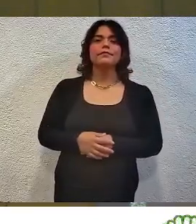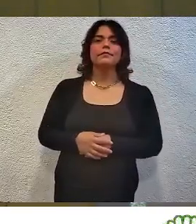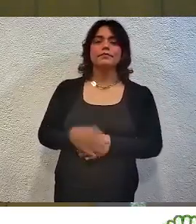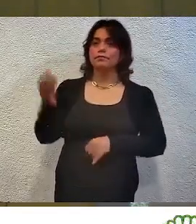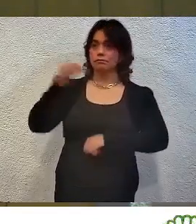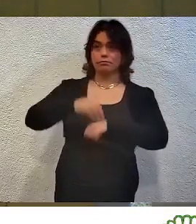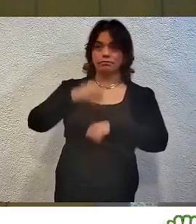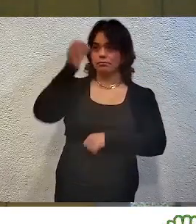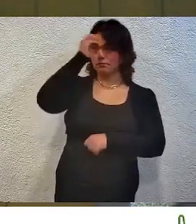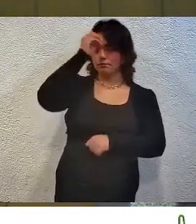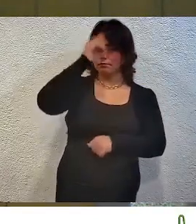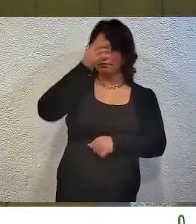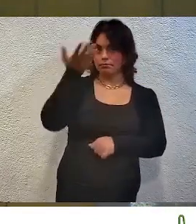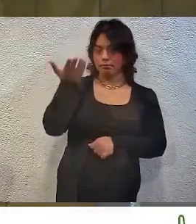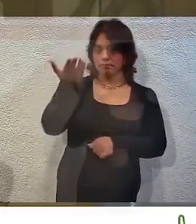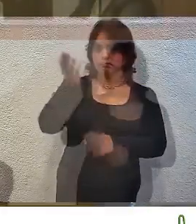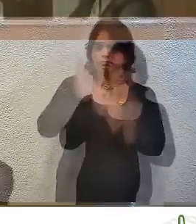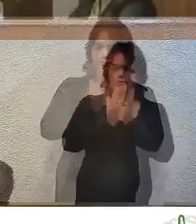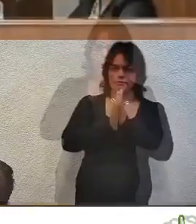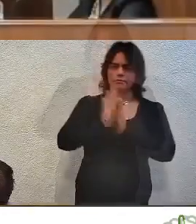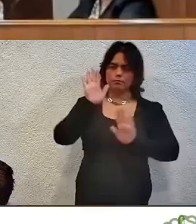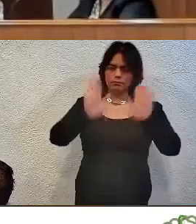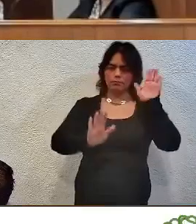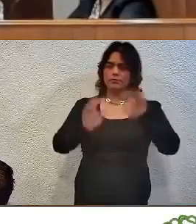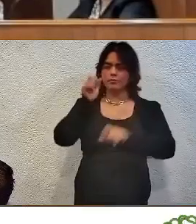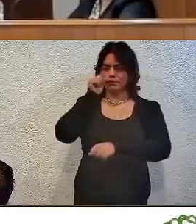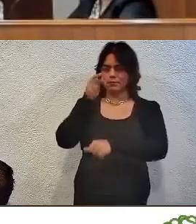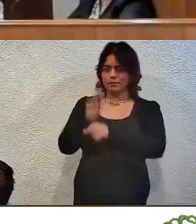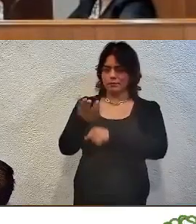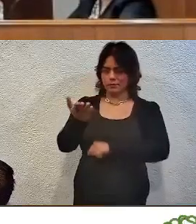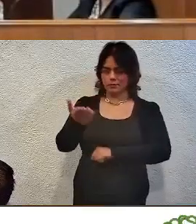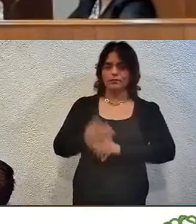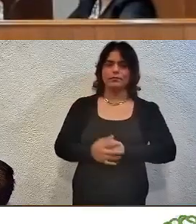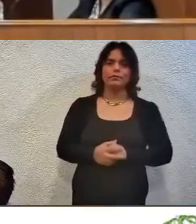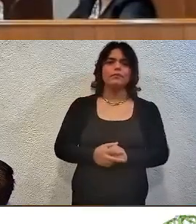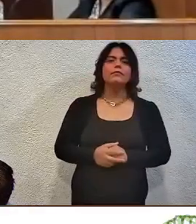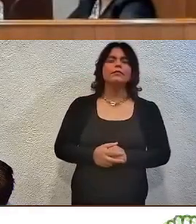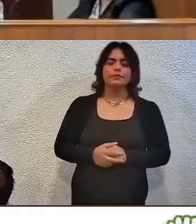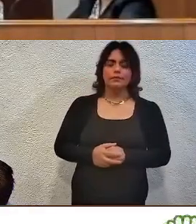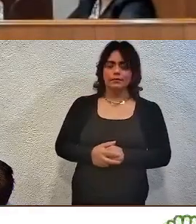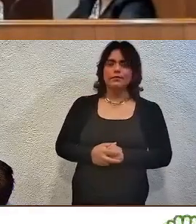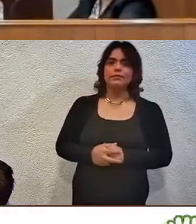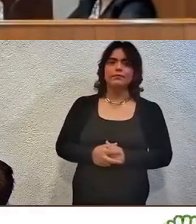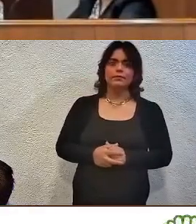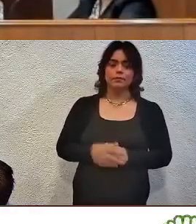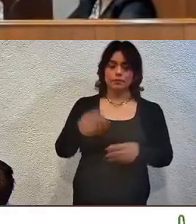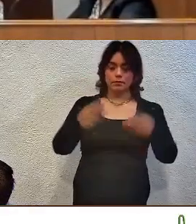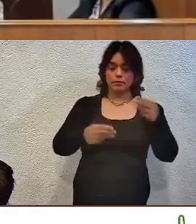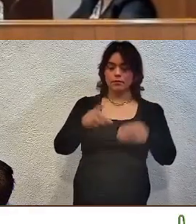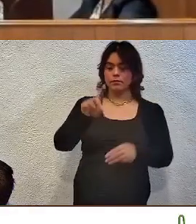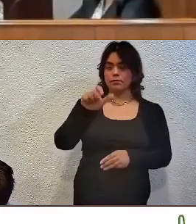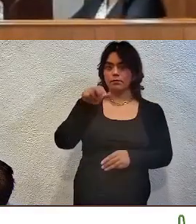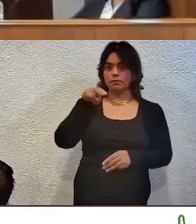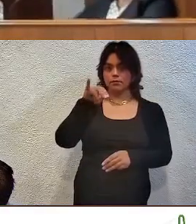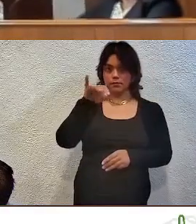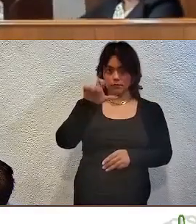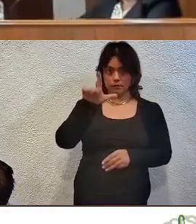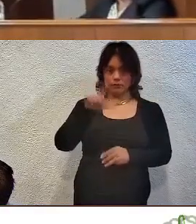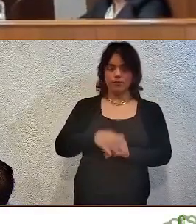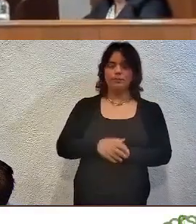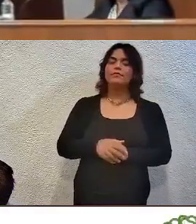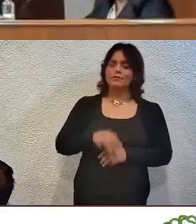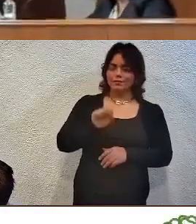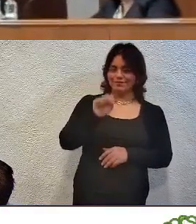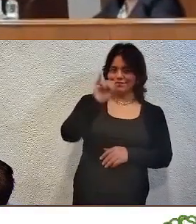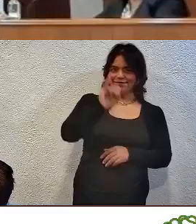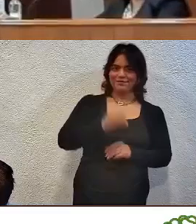No habiendo comentarios al respecto, por favor, tome la votación respectiva, secretario. Con su autorización, magistrada presidenta. Magistrado Daniel Preciado Temiquel. Con el